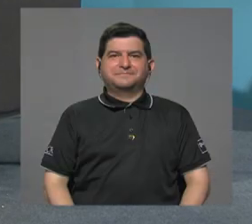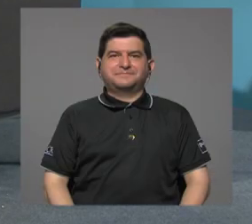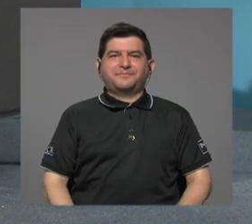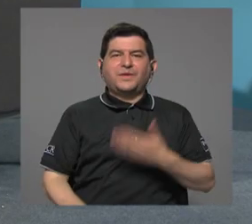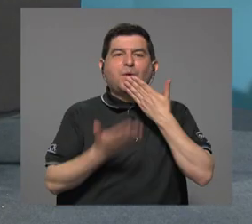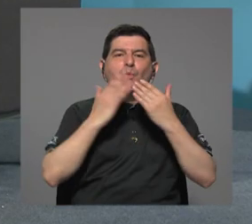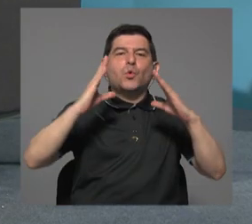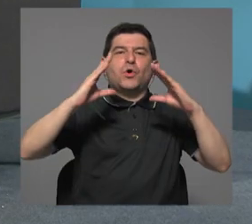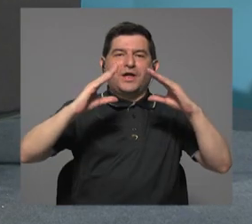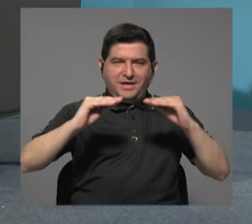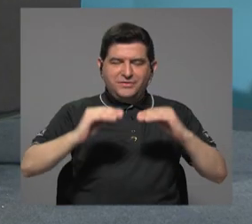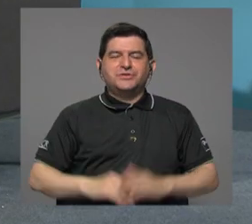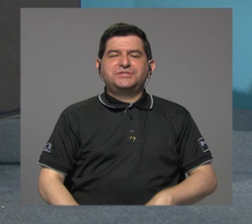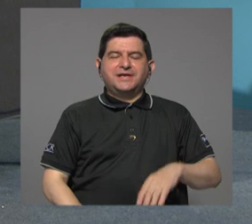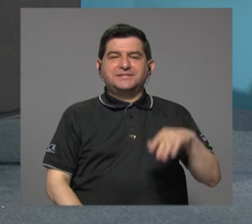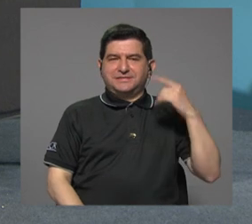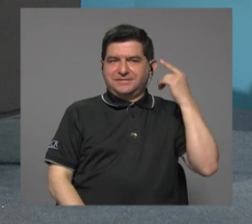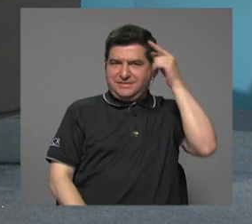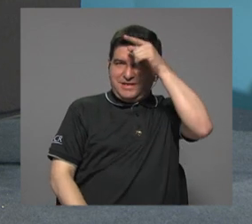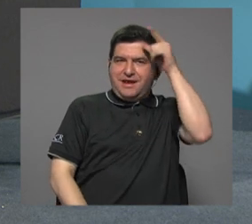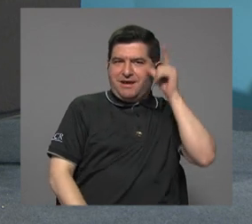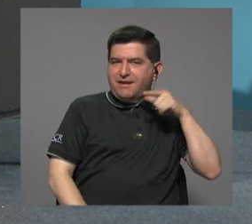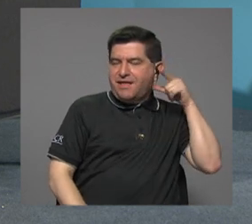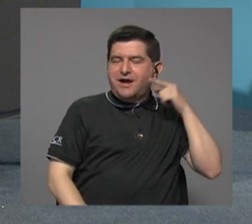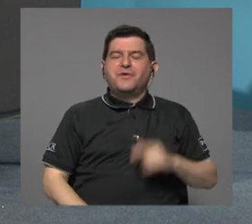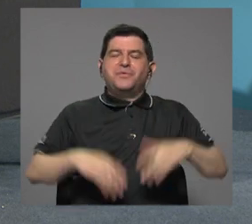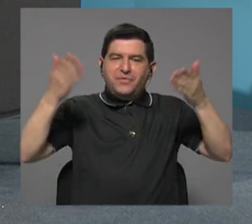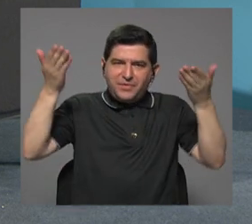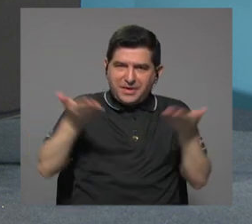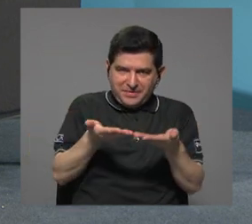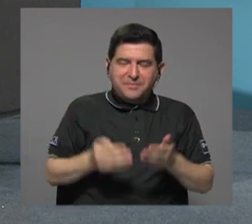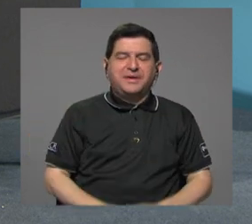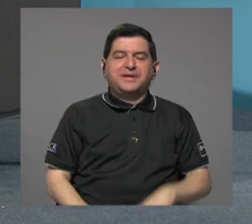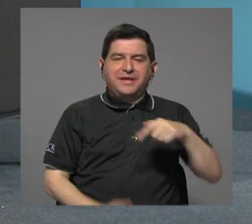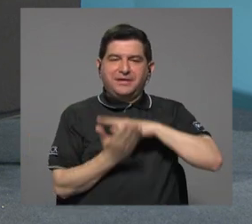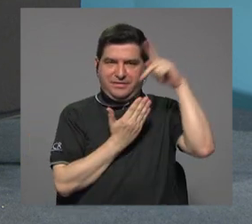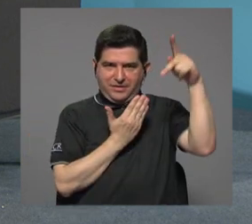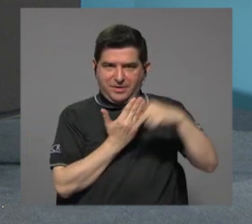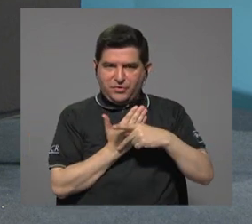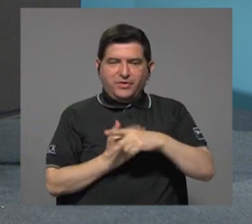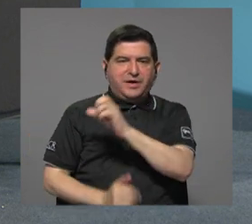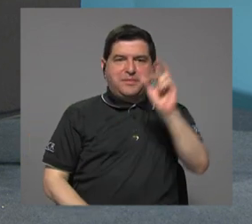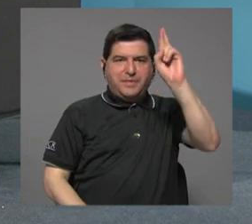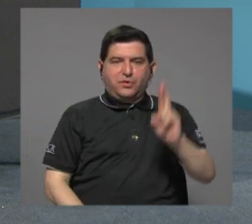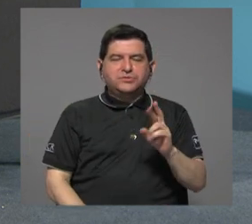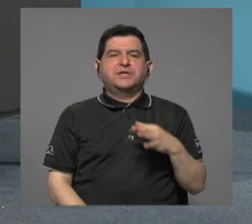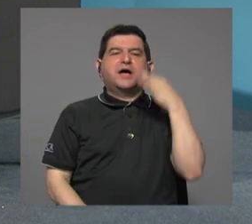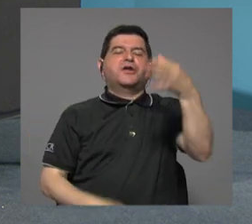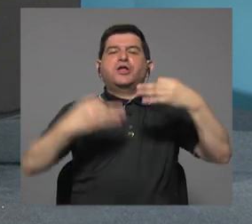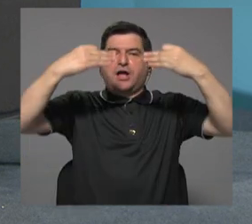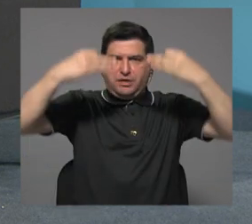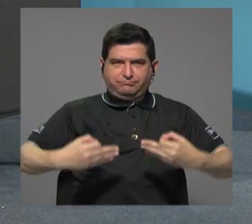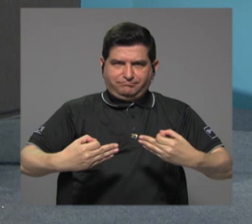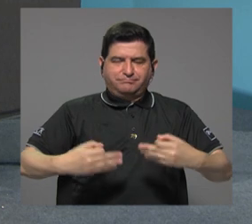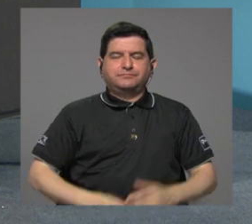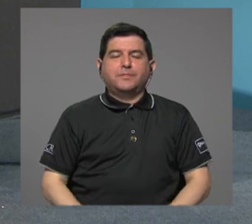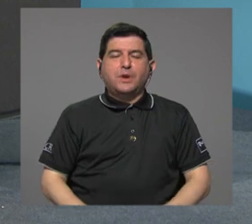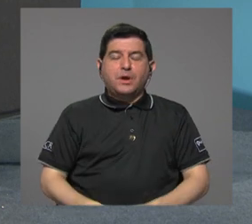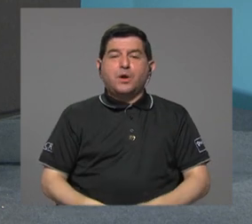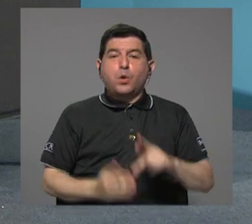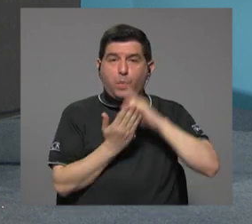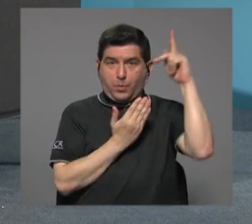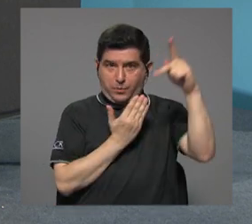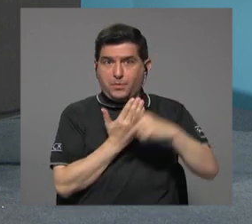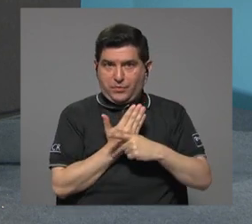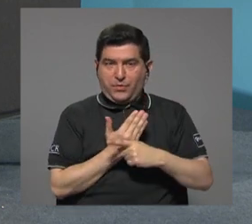muy buenas noches laura martínez les da la bienvenida a este espacio costa rica en juego una producción